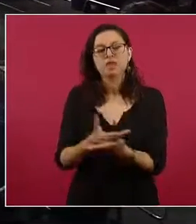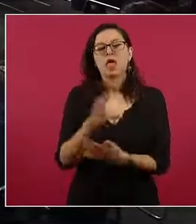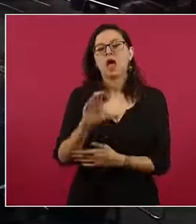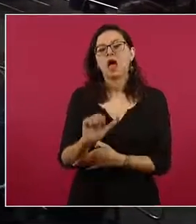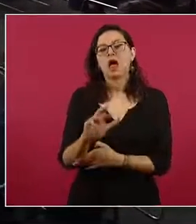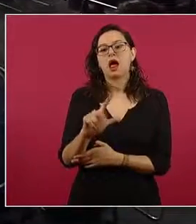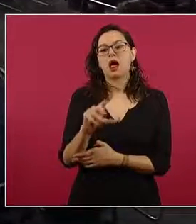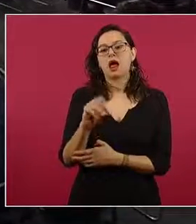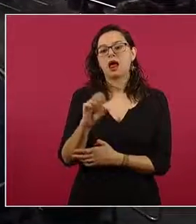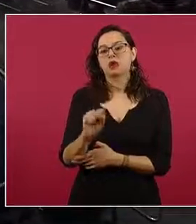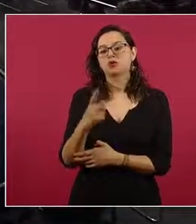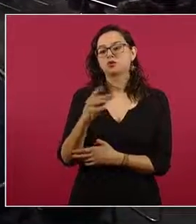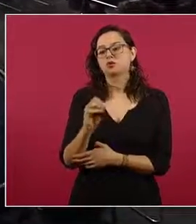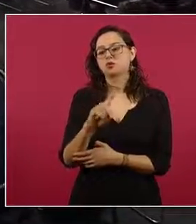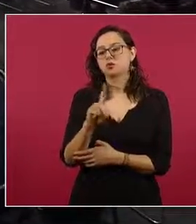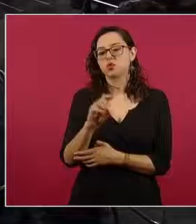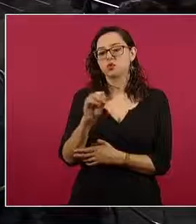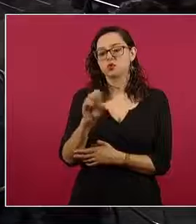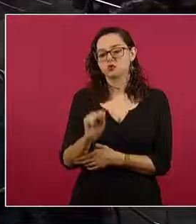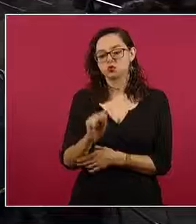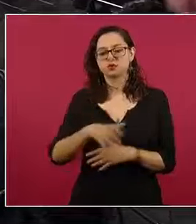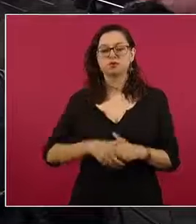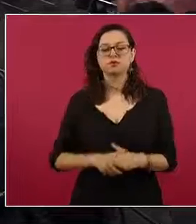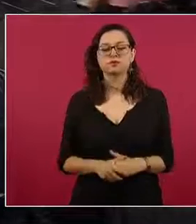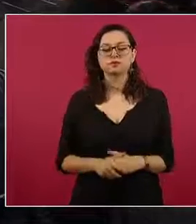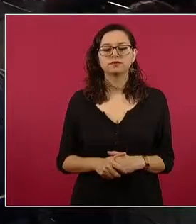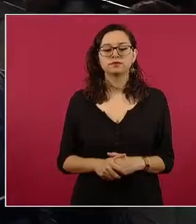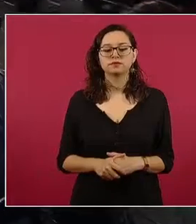revista Petróleo y Energía.